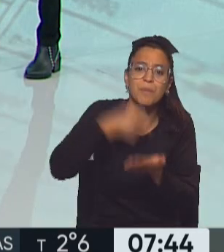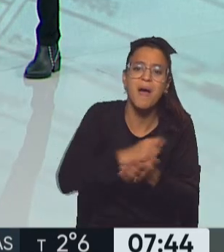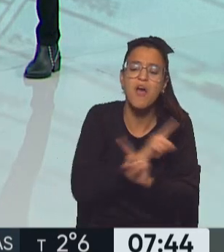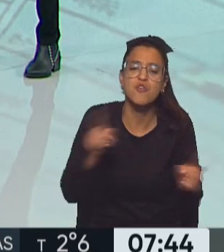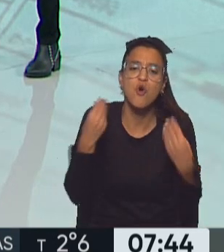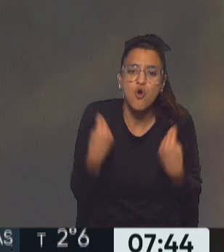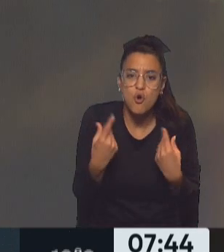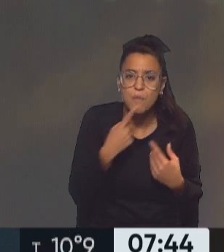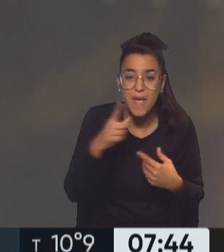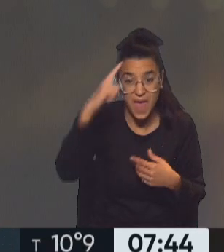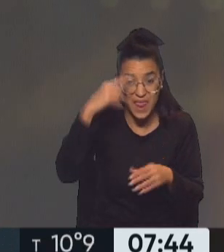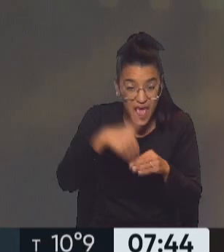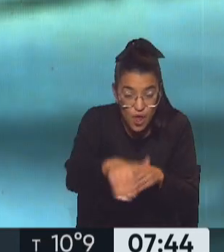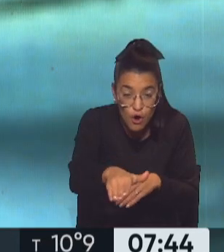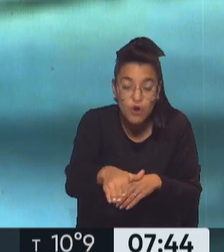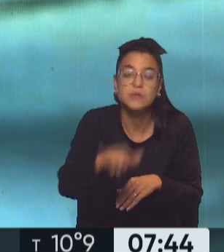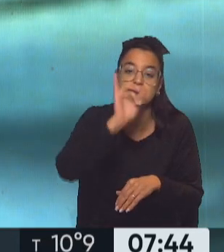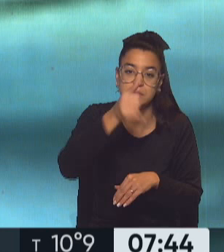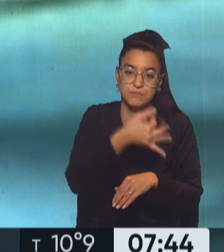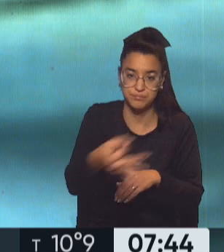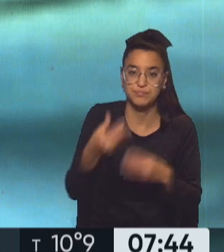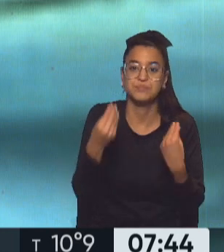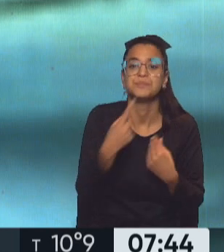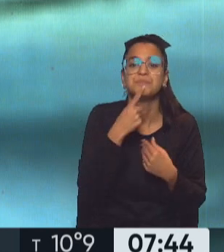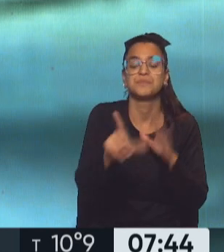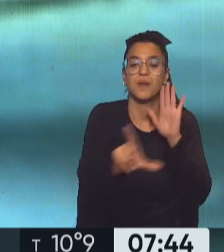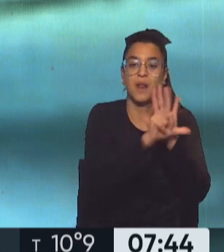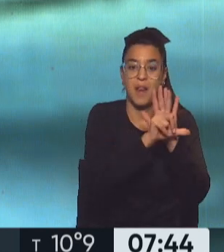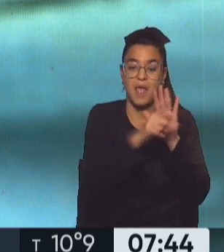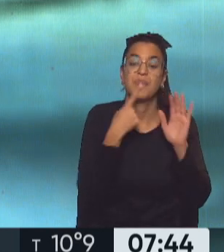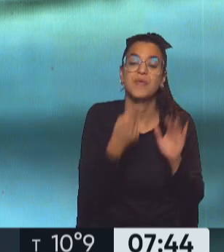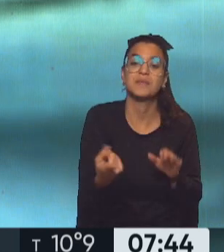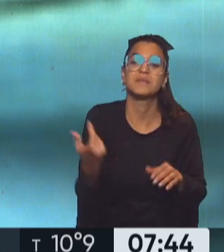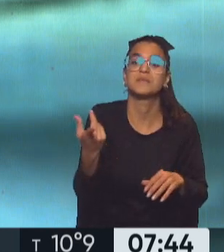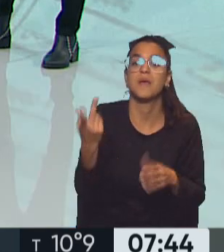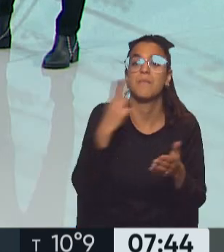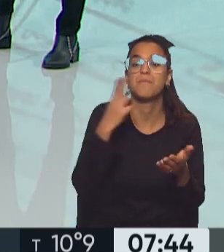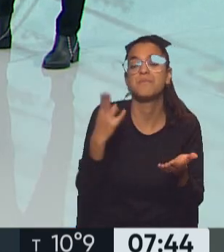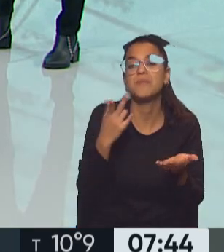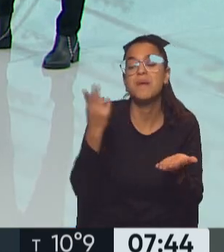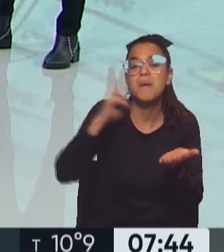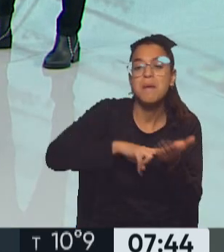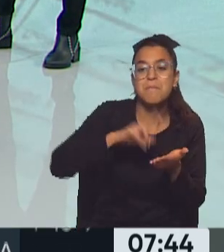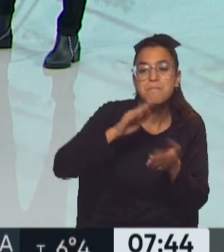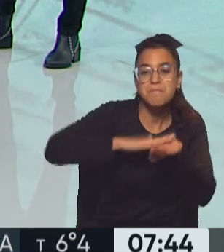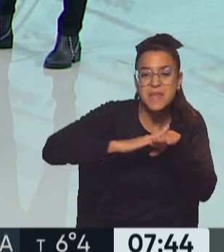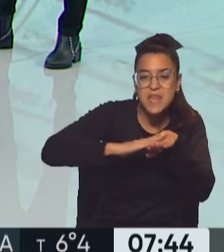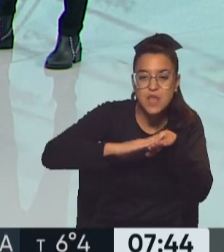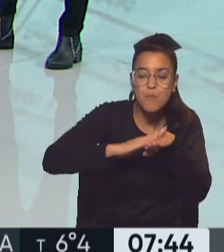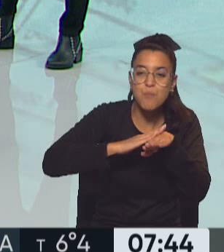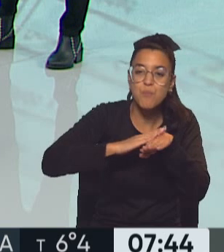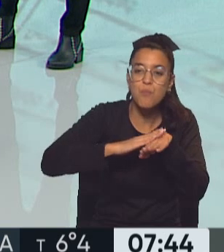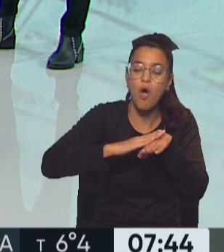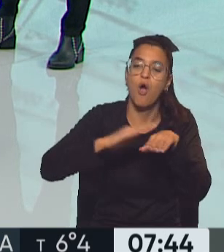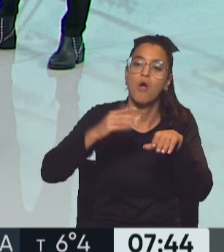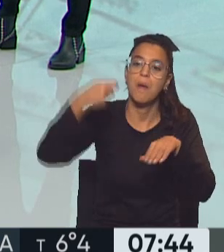adelantar estaba previsto para enero, ¿verdad? Así es. ¿Qué es lo que dice la ley? Que el aumento del mínimo no imponible, es decir, ese umbral por el cual